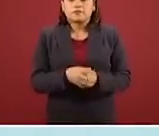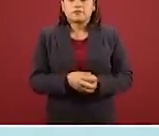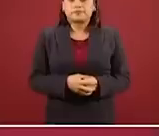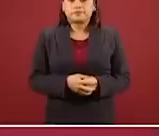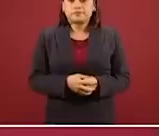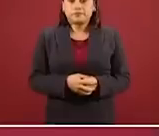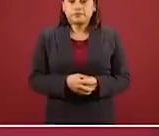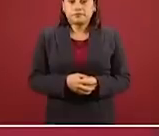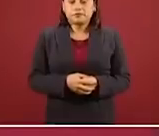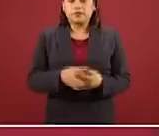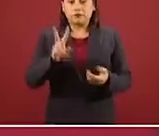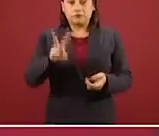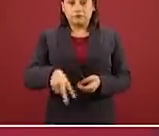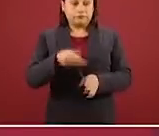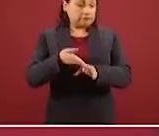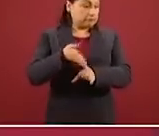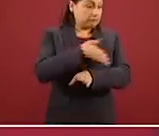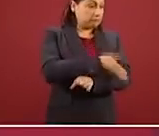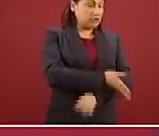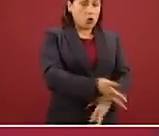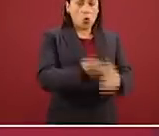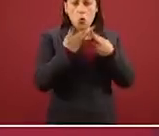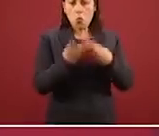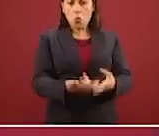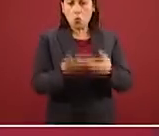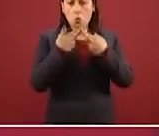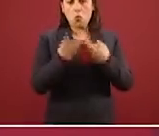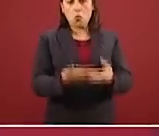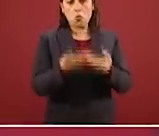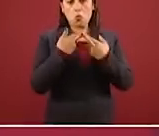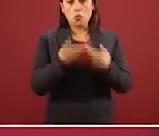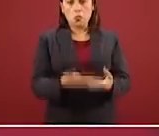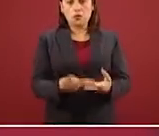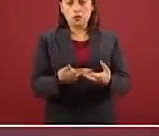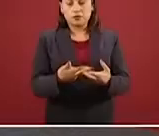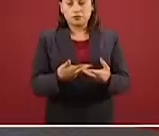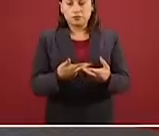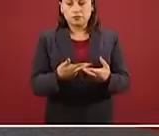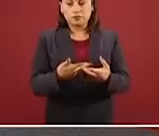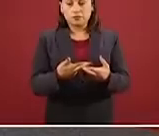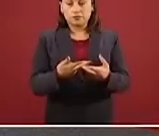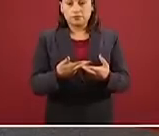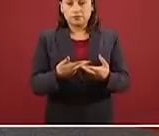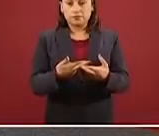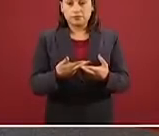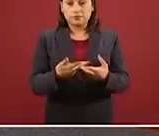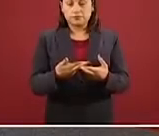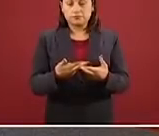era mucho lo que había y es también